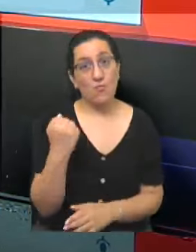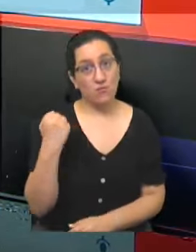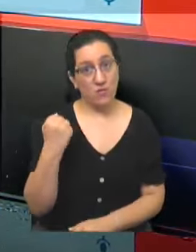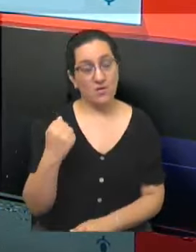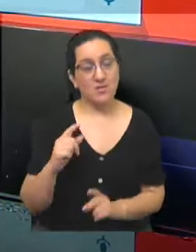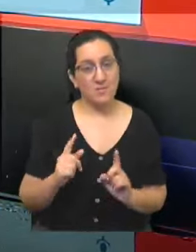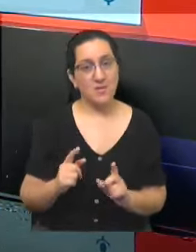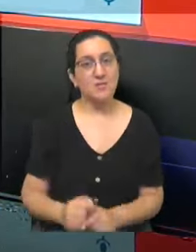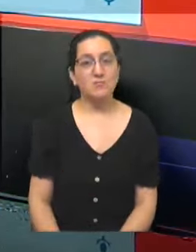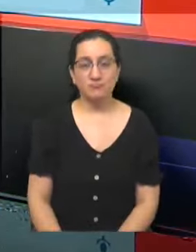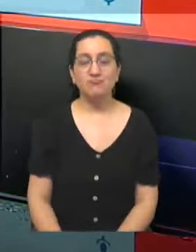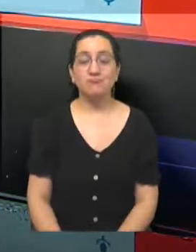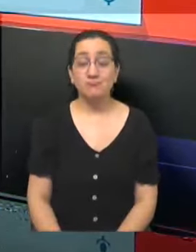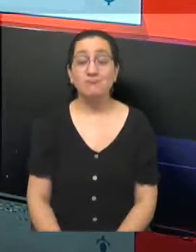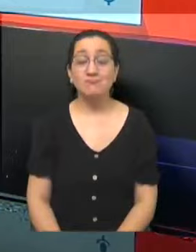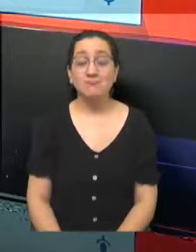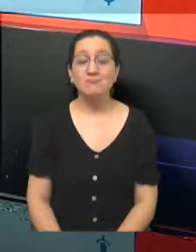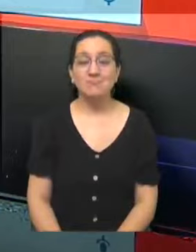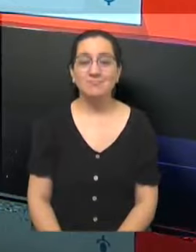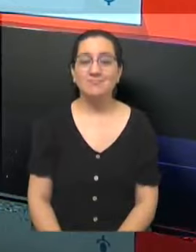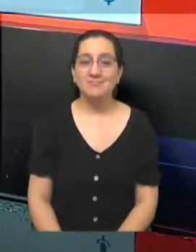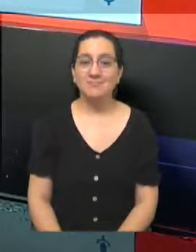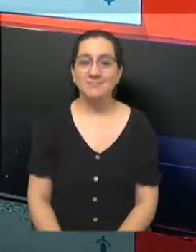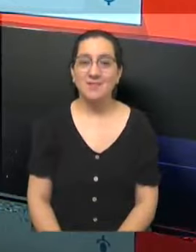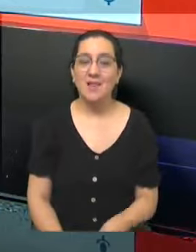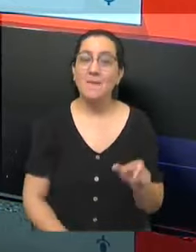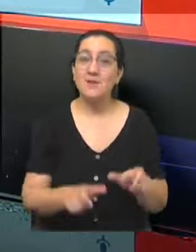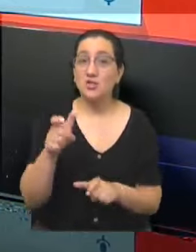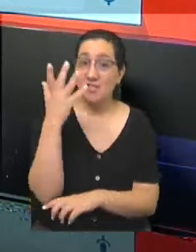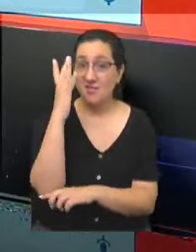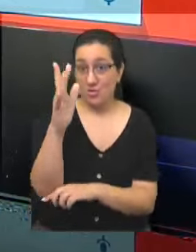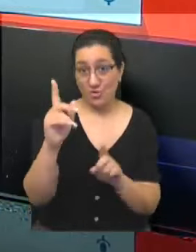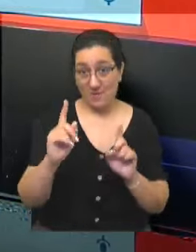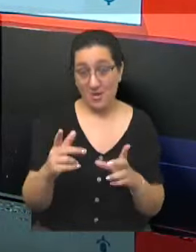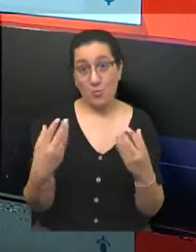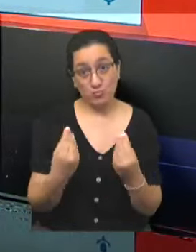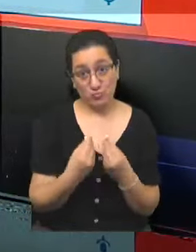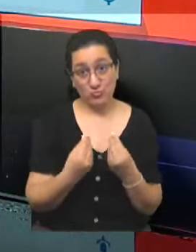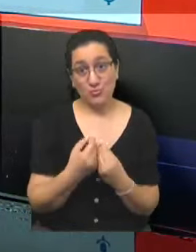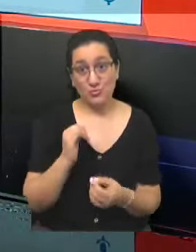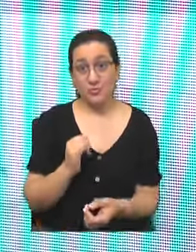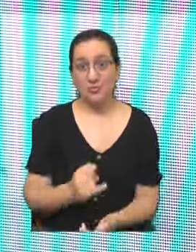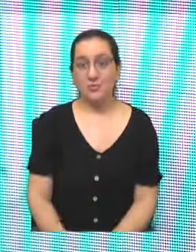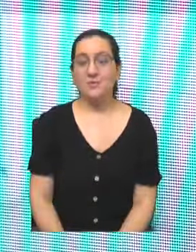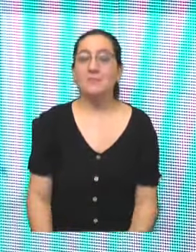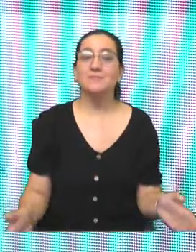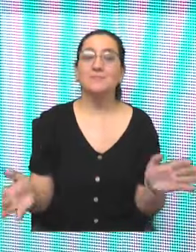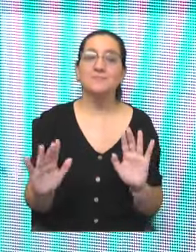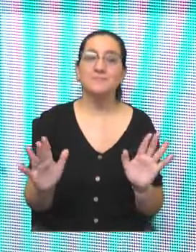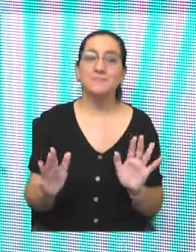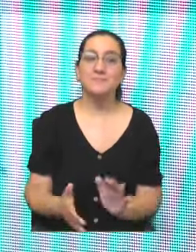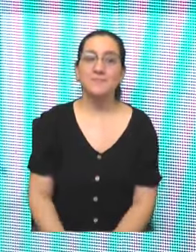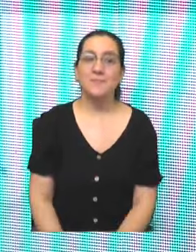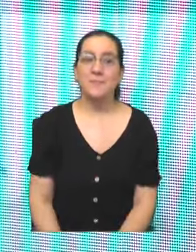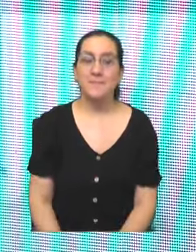las encuestas. ¿Sí? Sí. Yo, la gente del interior también, ¿eh? Hay que, sí, muchos también, muchos. ¡Hola! Estamos